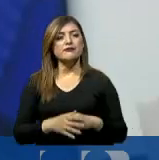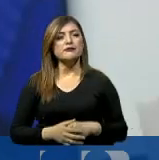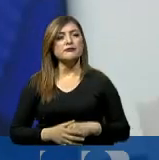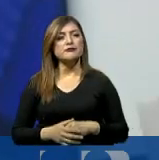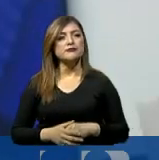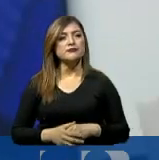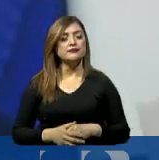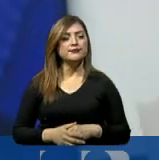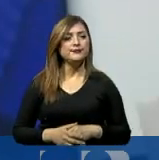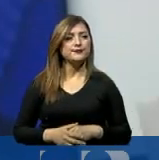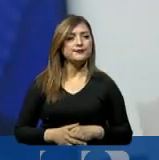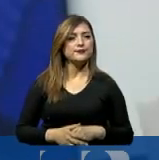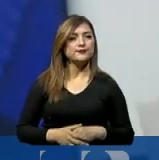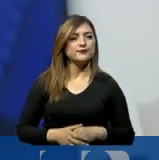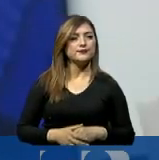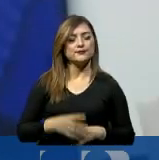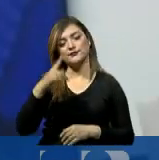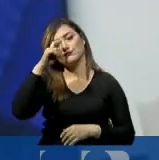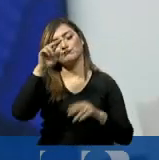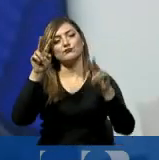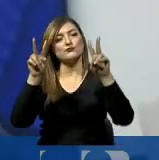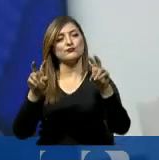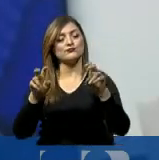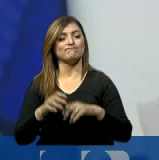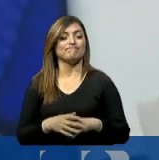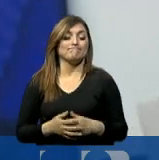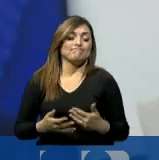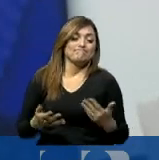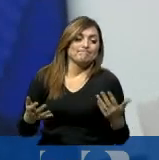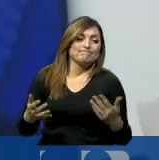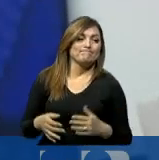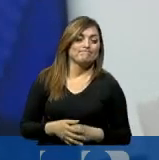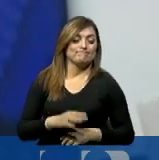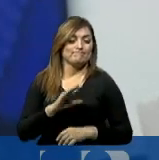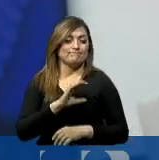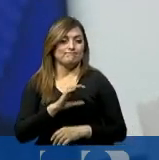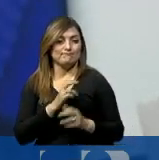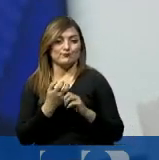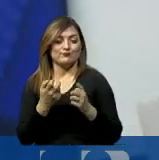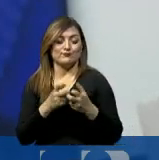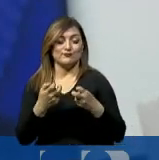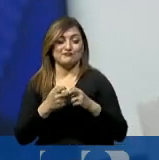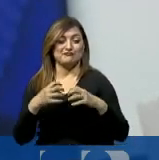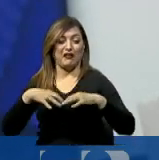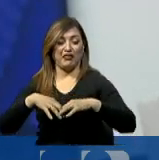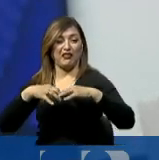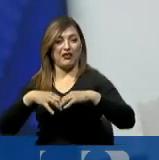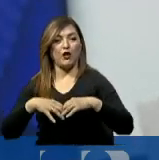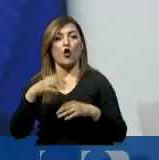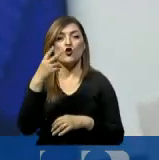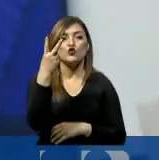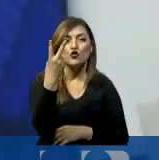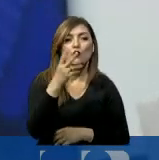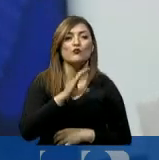y ese es un tema muy complicado y aquí insisto no es un municipio en crisis son dos municipios en crisis que